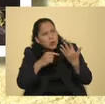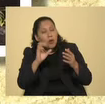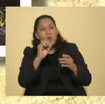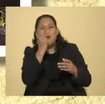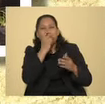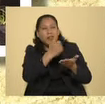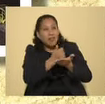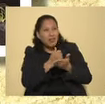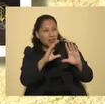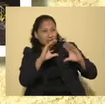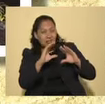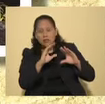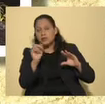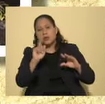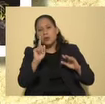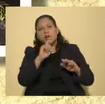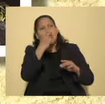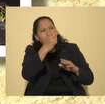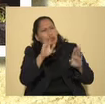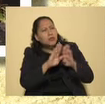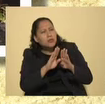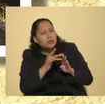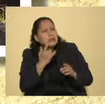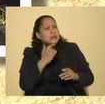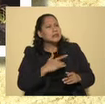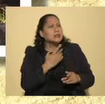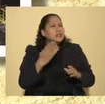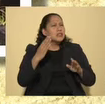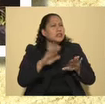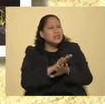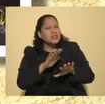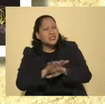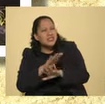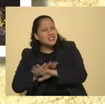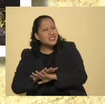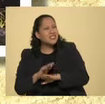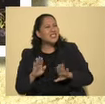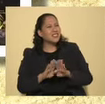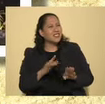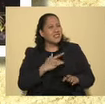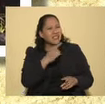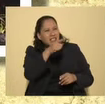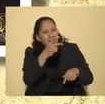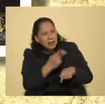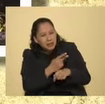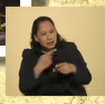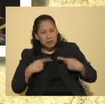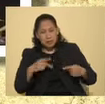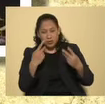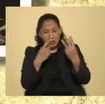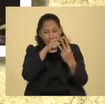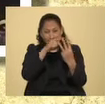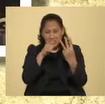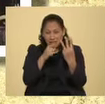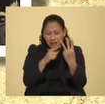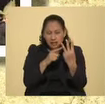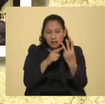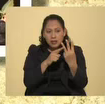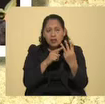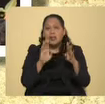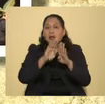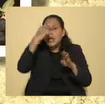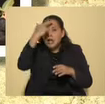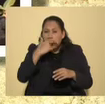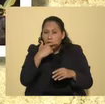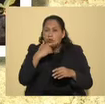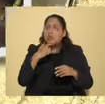pedagógica, es un recorrido muy vertiginoso, emocional, por lo que le sucede a estos personajes en el paisaje nocturno